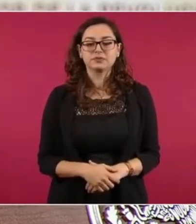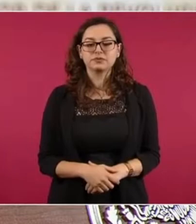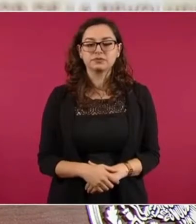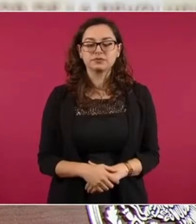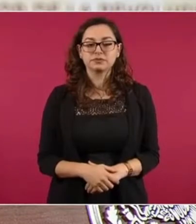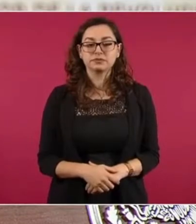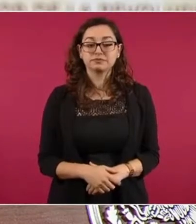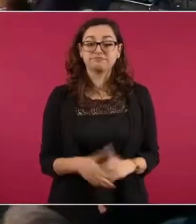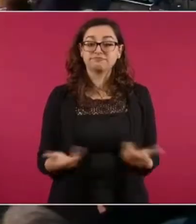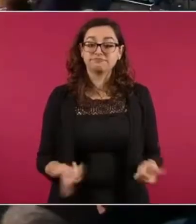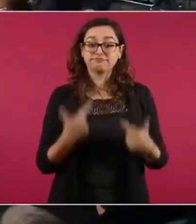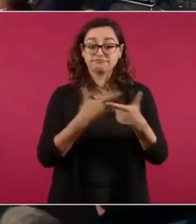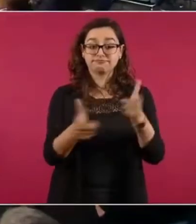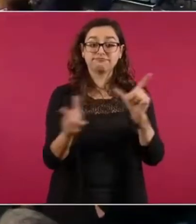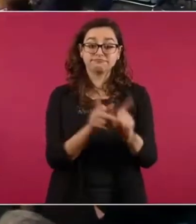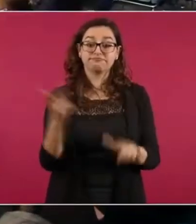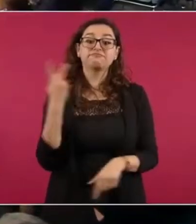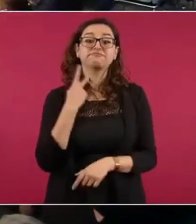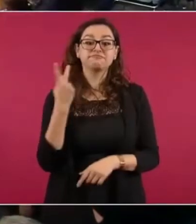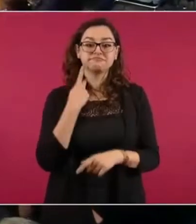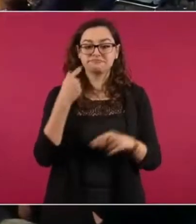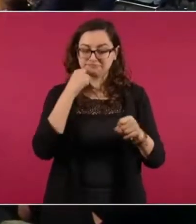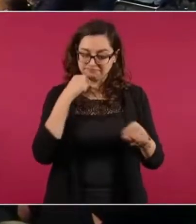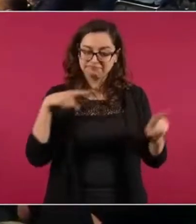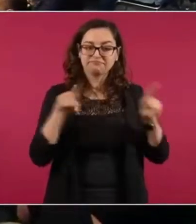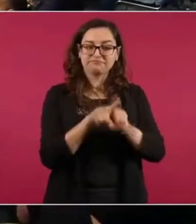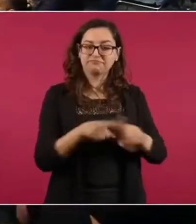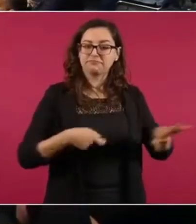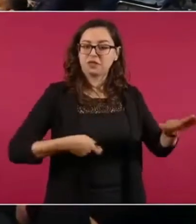y de los partidos opositores,